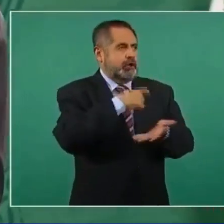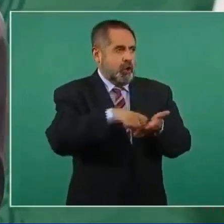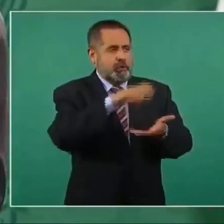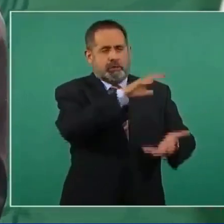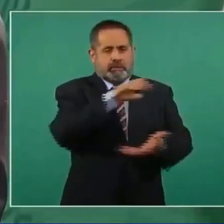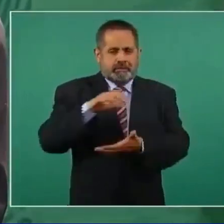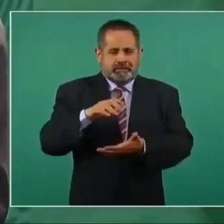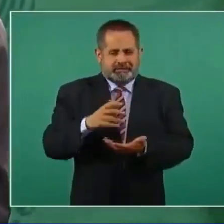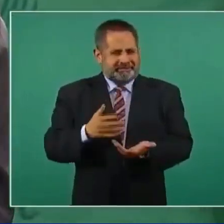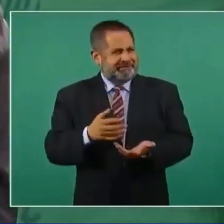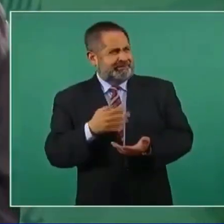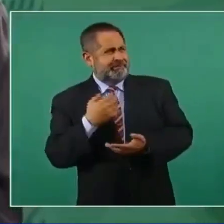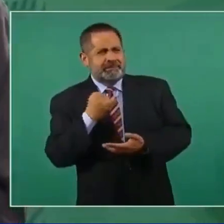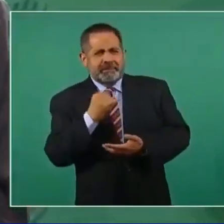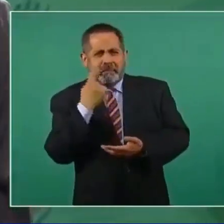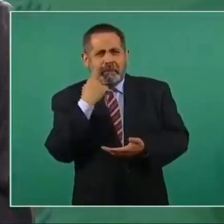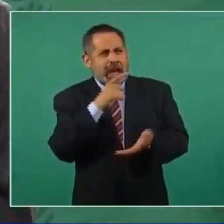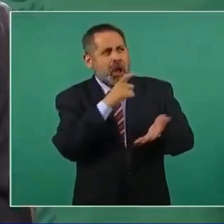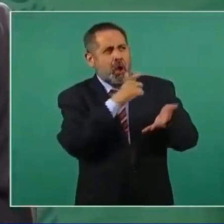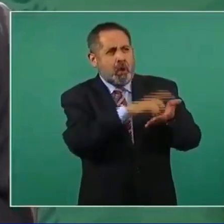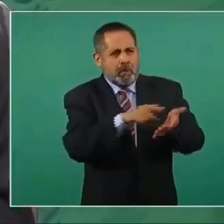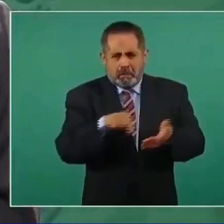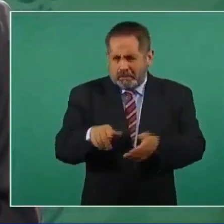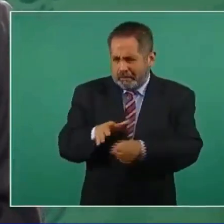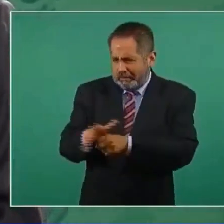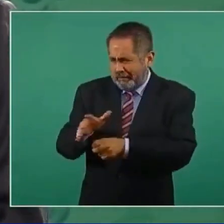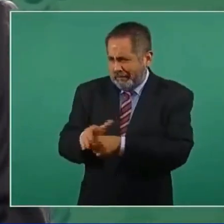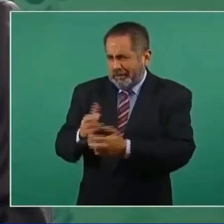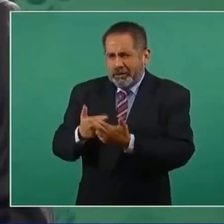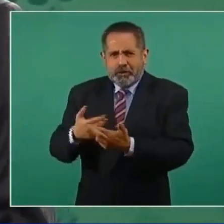Vendíamos materia prima, petróleo crudo,